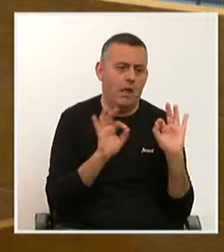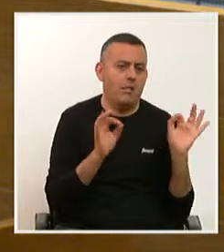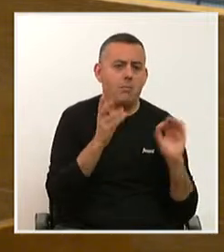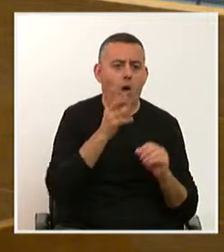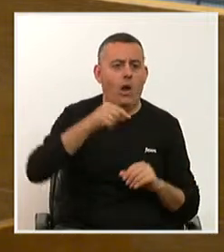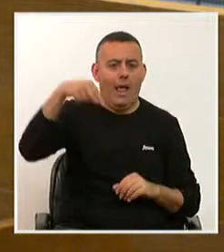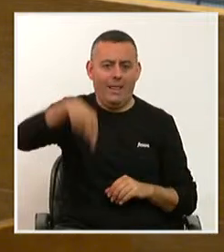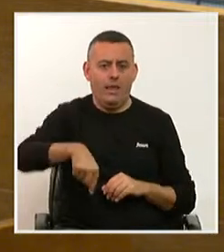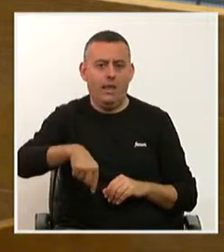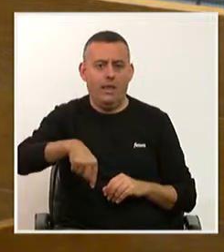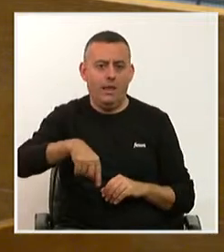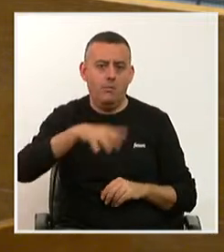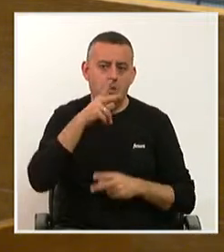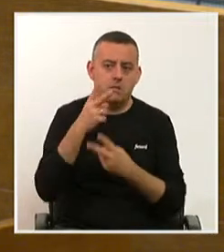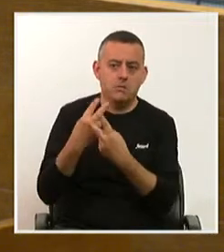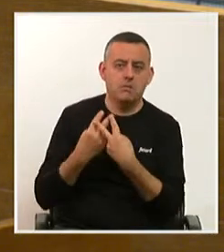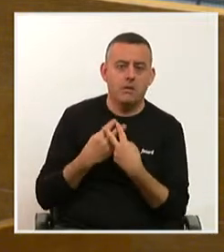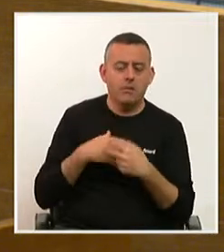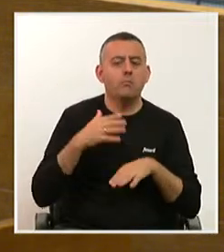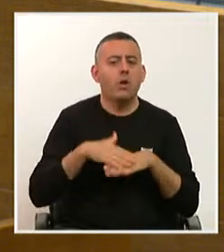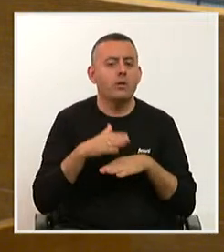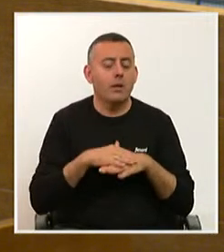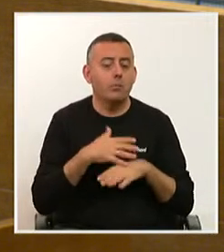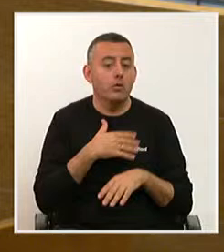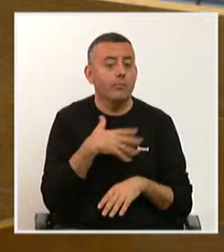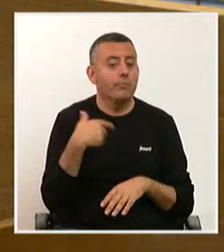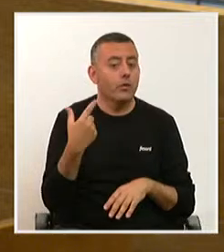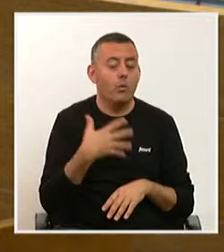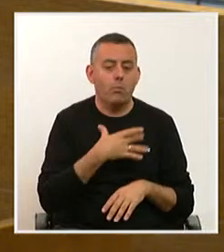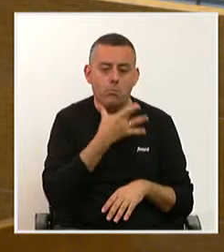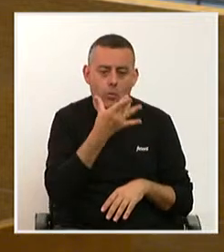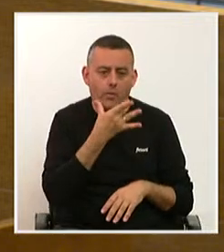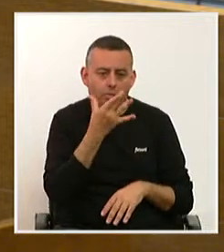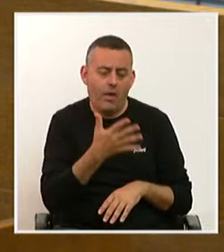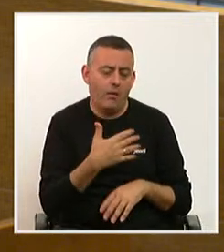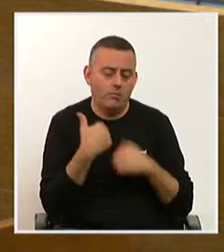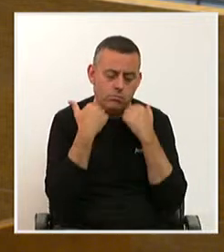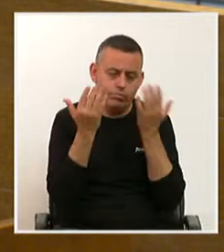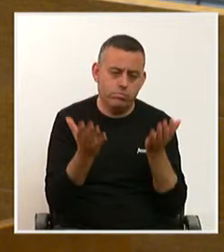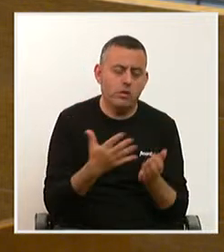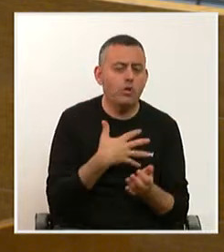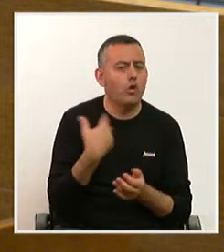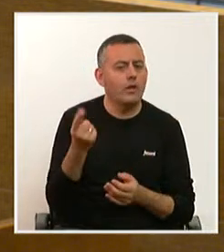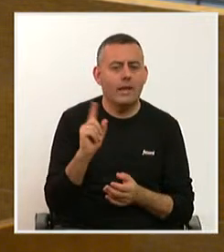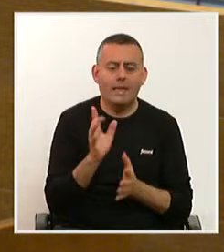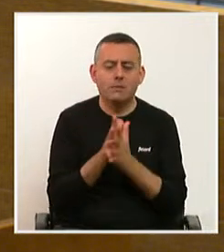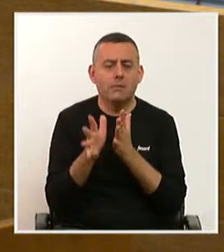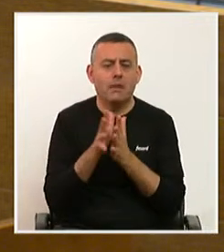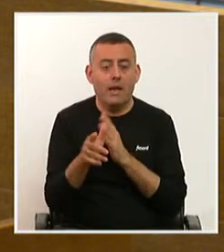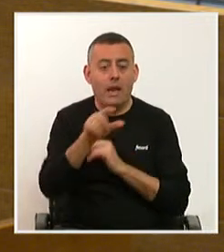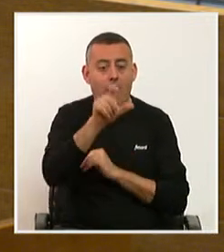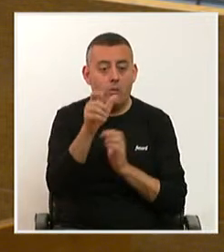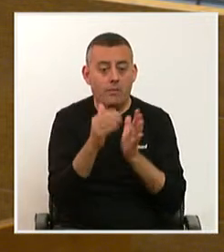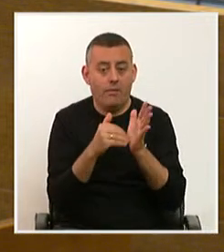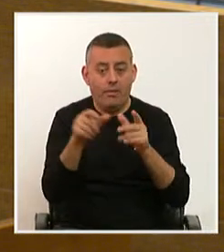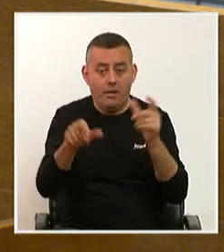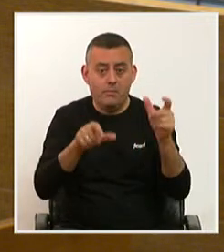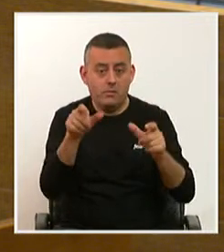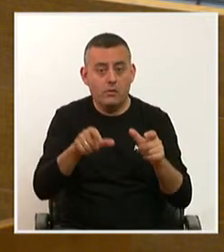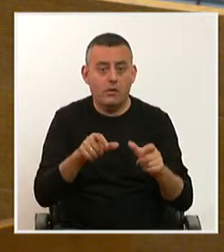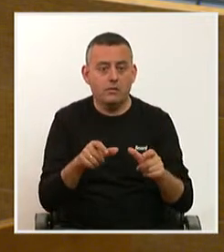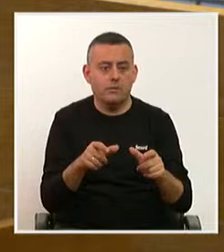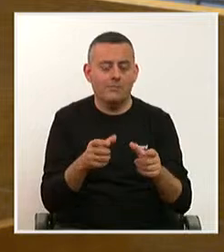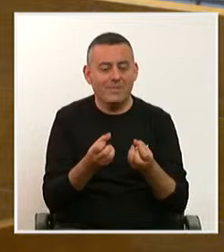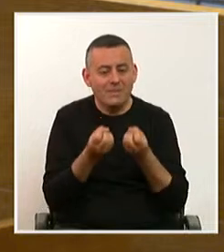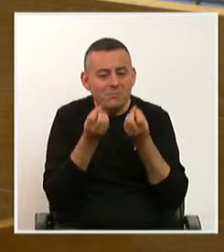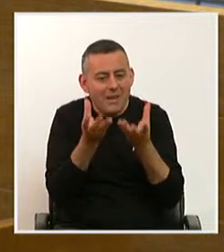saben vergoña explicar a valenci y valencianes la política que en este aspect está